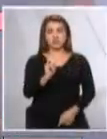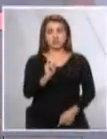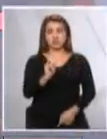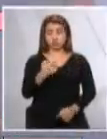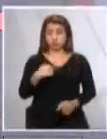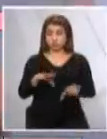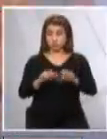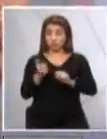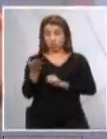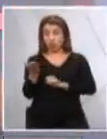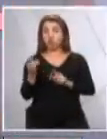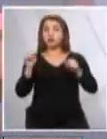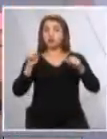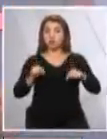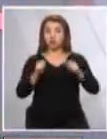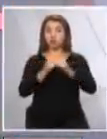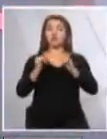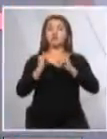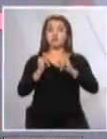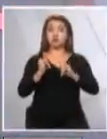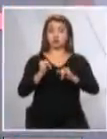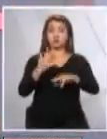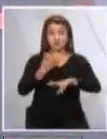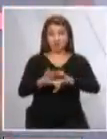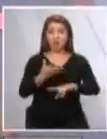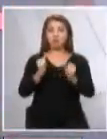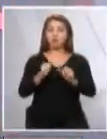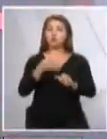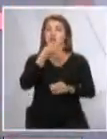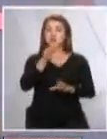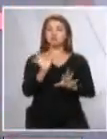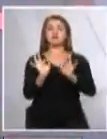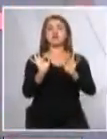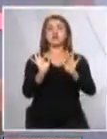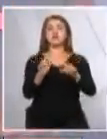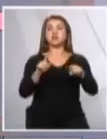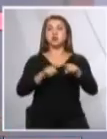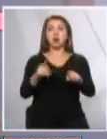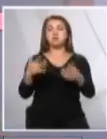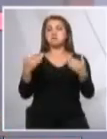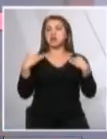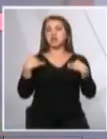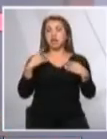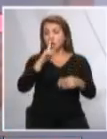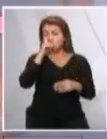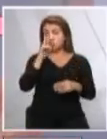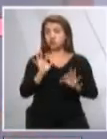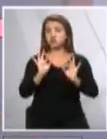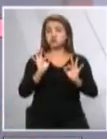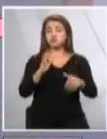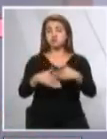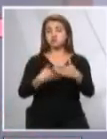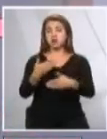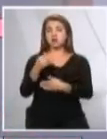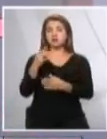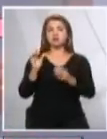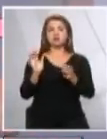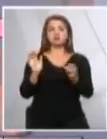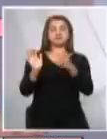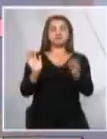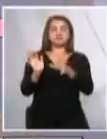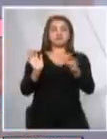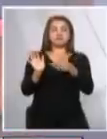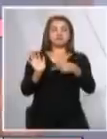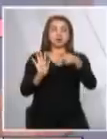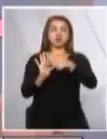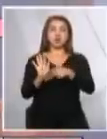estoy con él, que hoy, con la información que tenemos, podemos decir perfectamente que esta era una práctica habitual, de que se saltaban las reglas y que, por lo